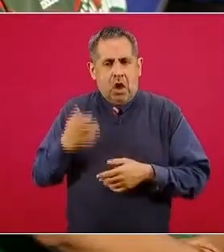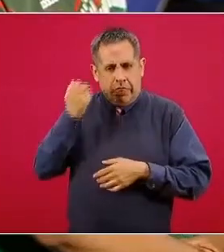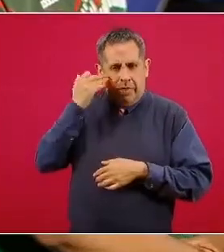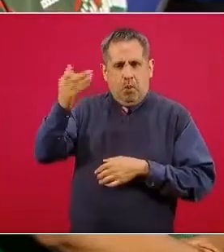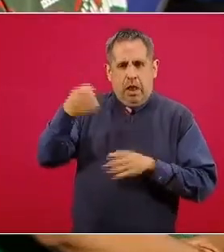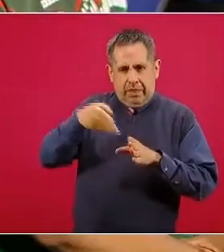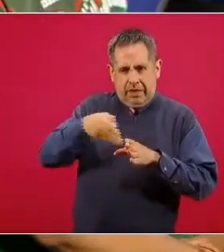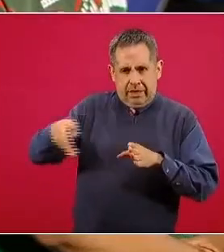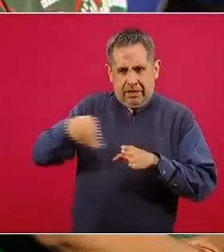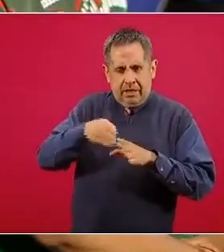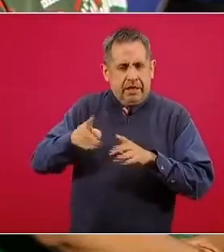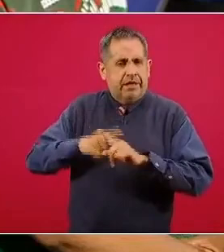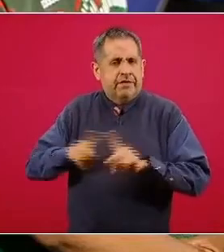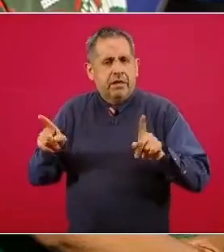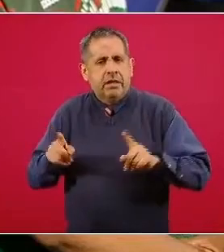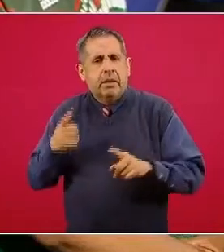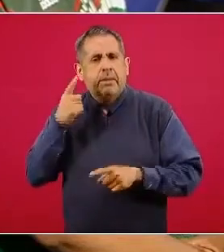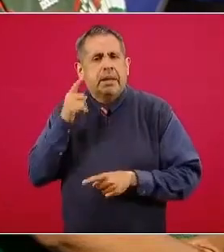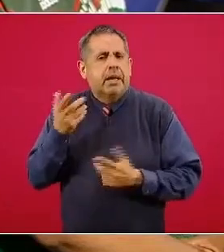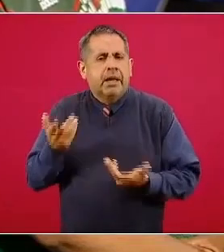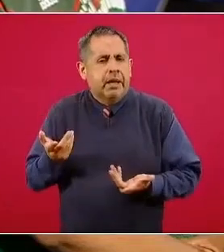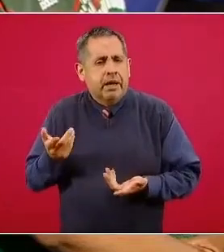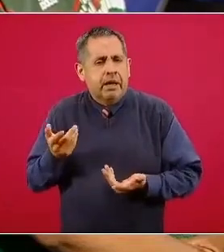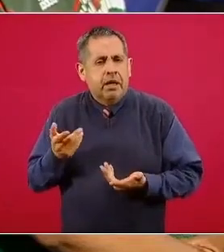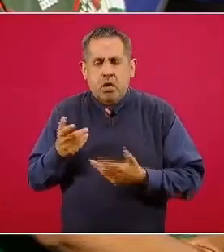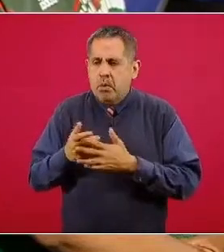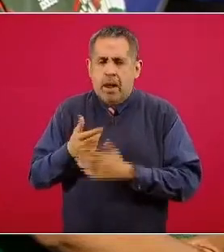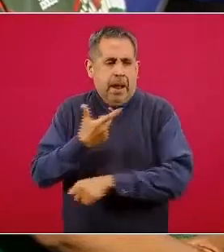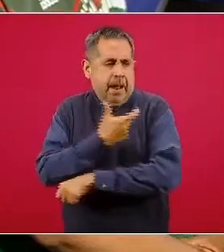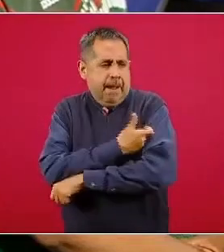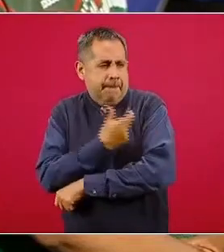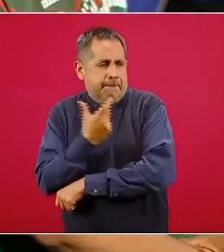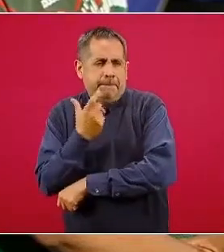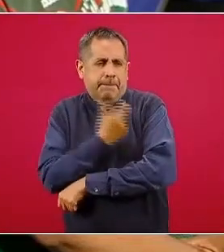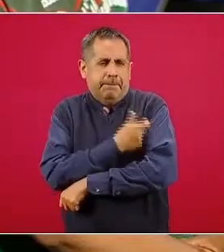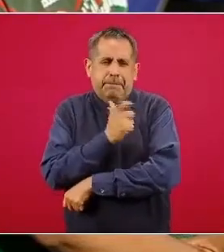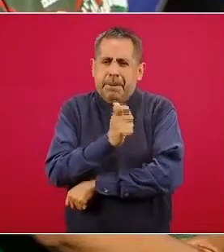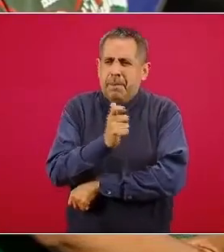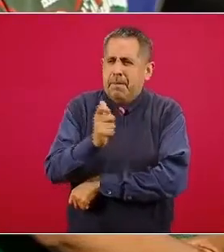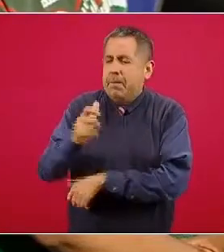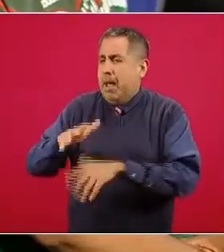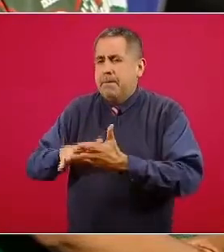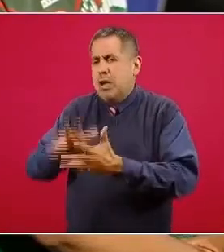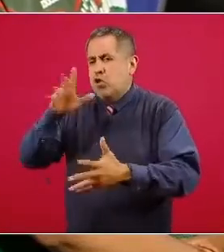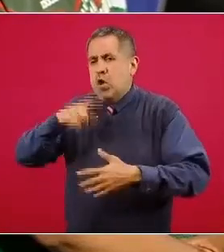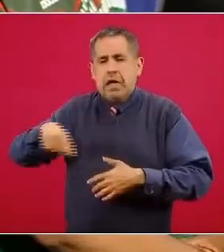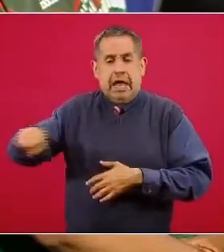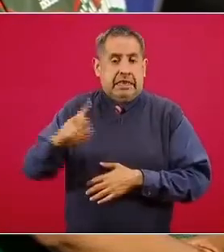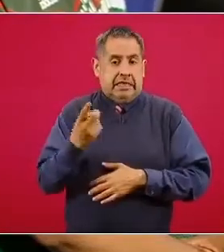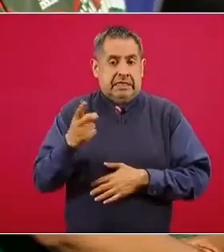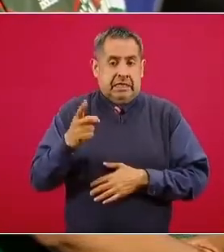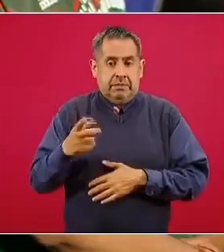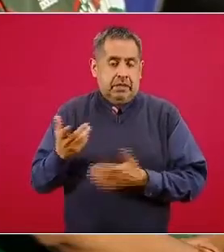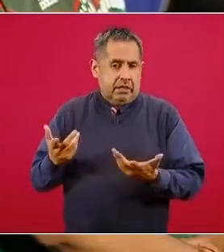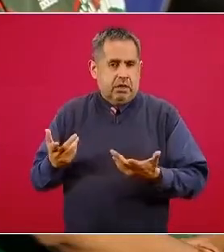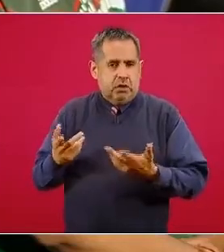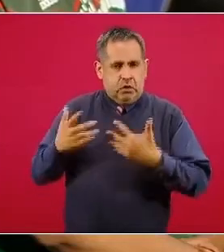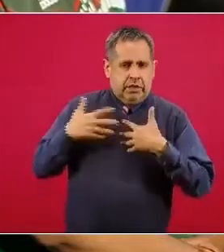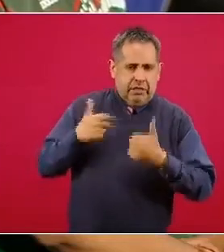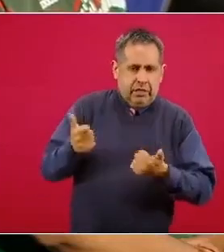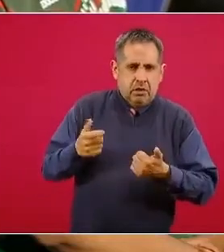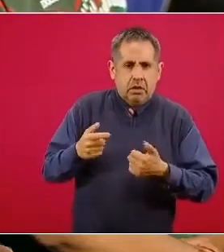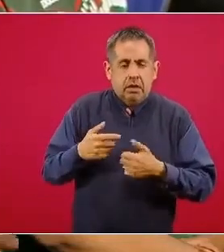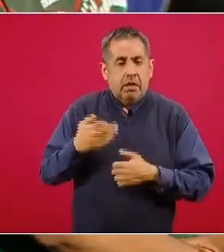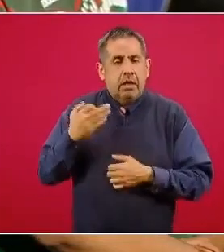temporada específicamente para lograr vacunar a la mayor parte de la población en diciembre? Lo que entiendo es